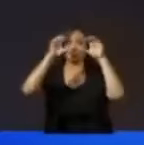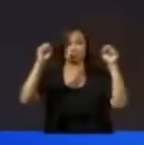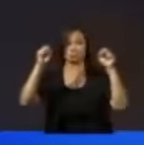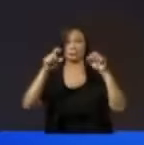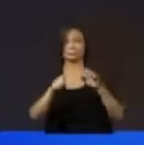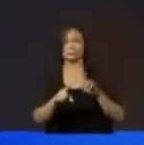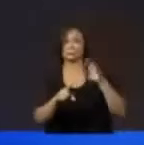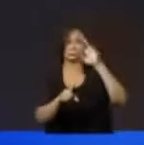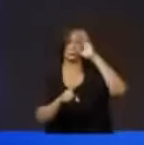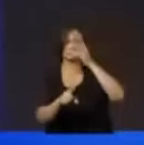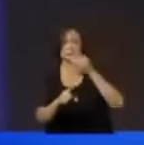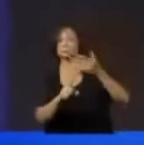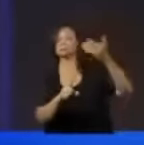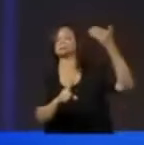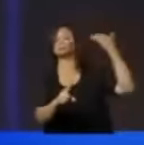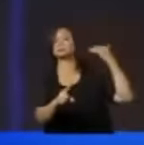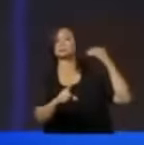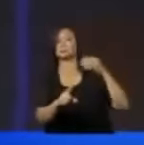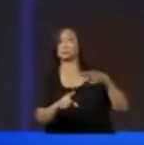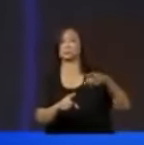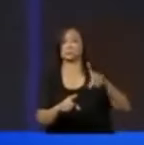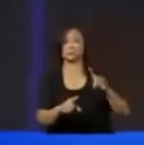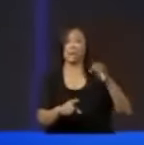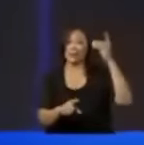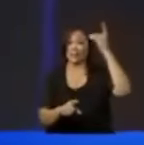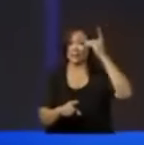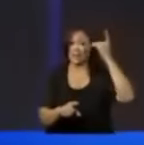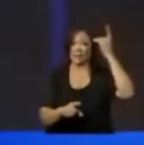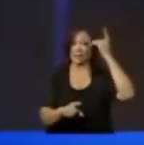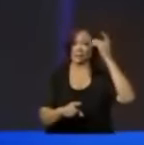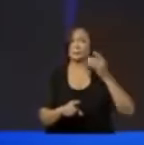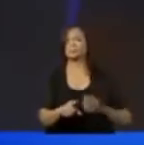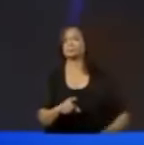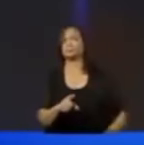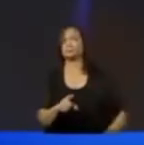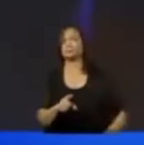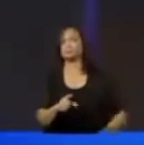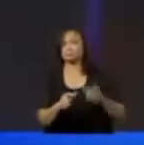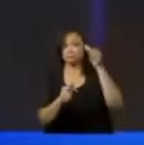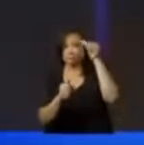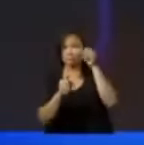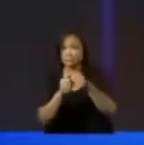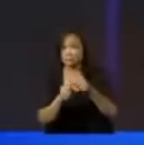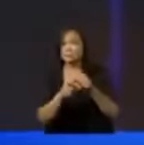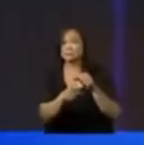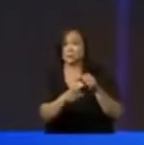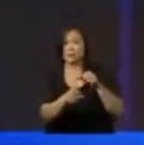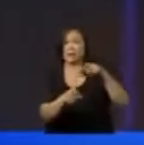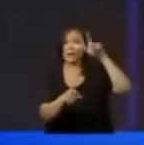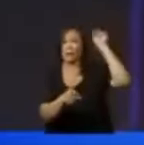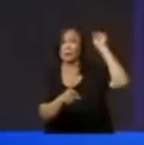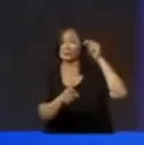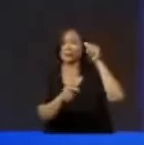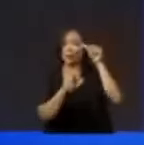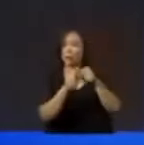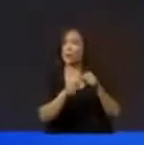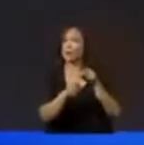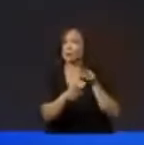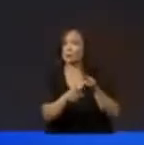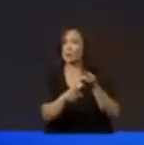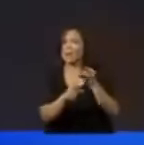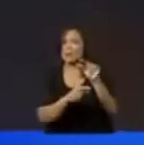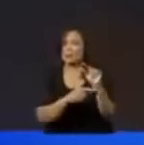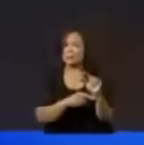presidente de la República, en ese momento del PLD, Danilo Medina. Debo recordarle al candidato Abinader que